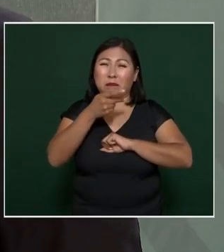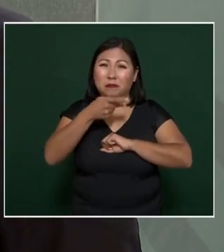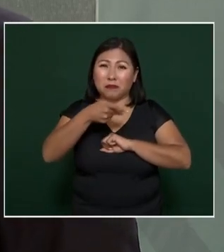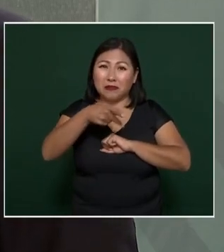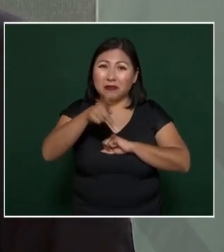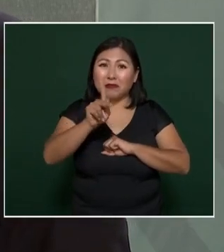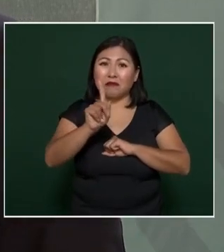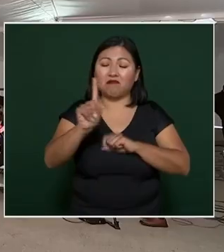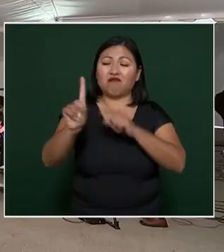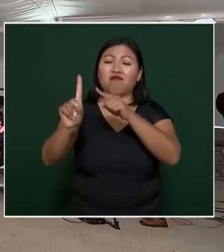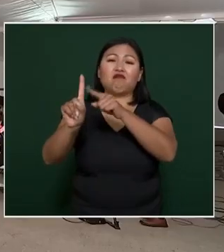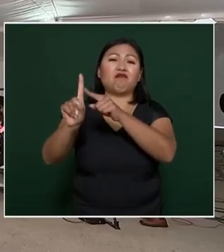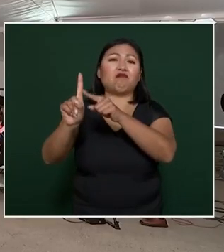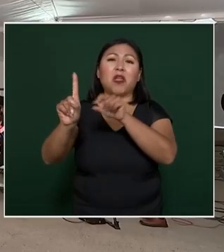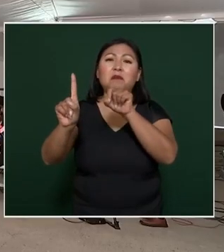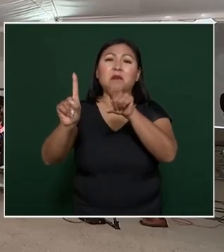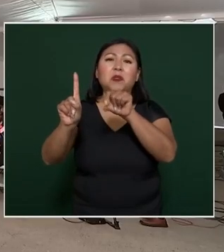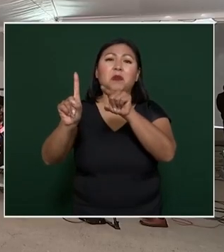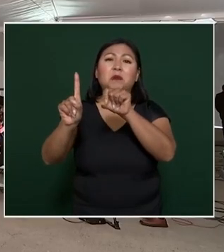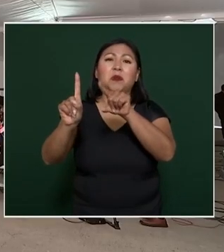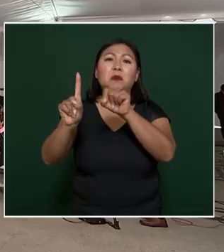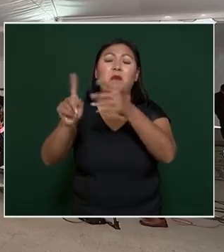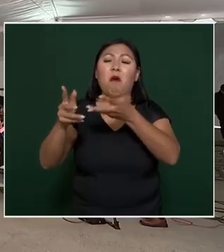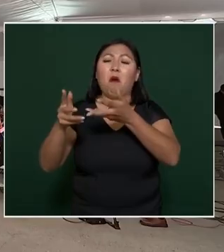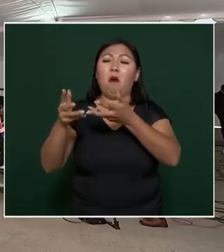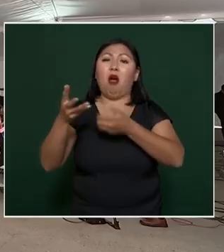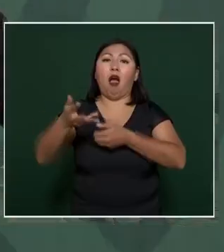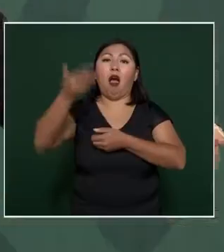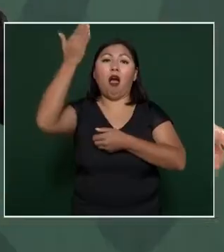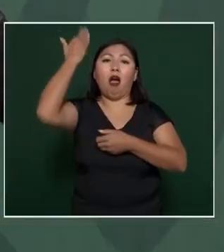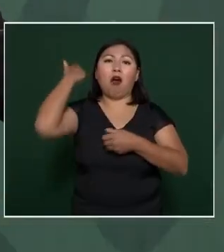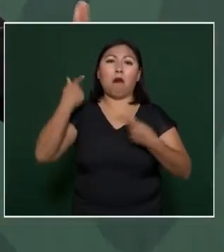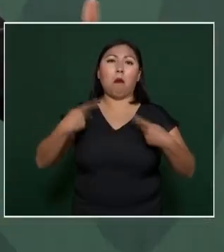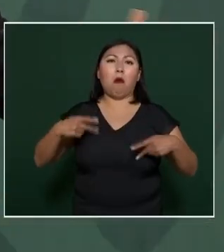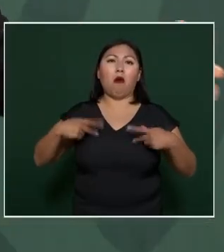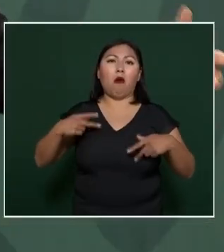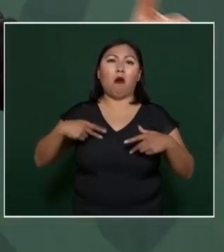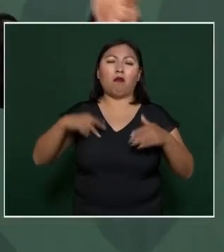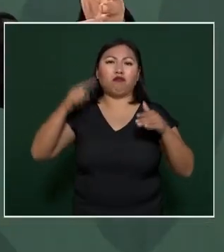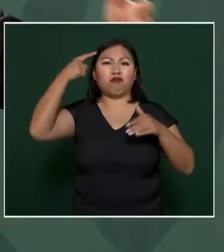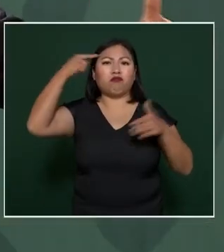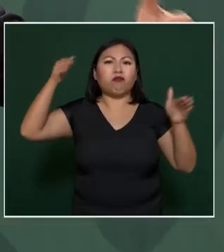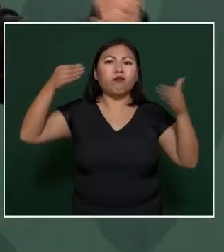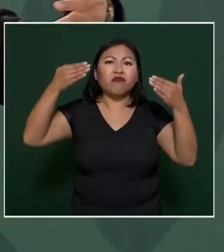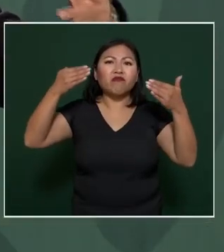actual y de Lorenzo